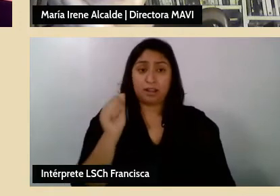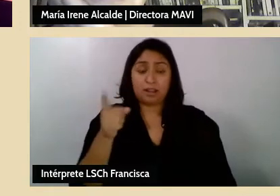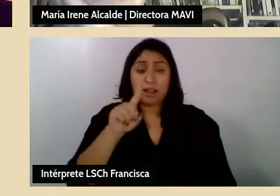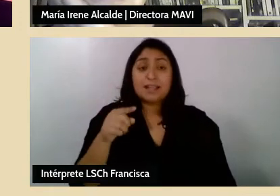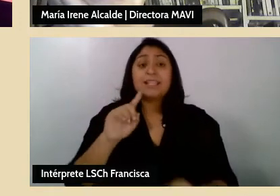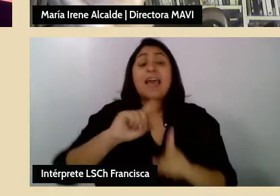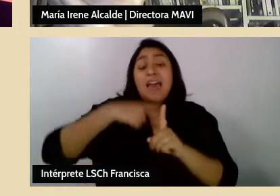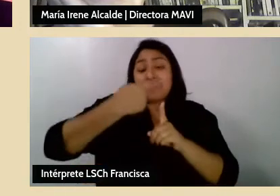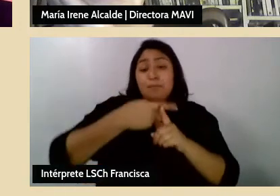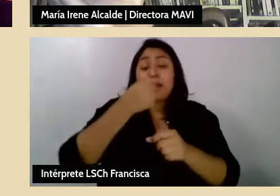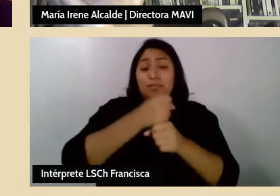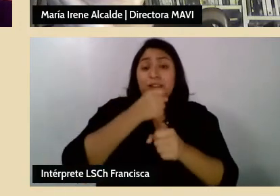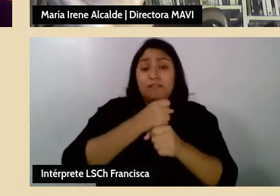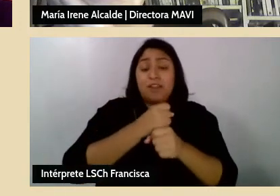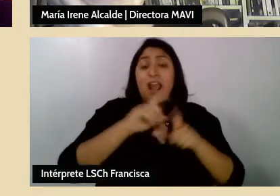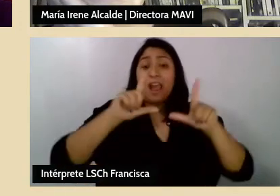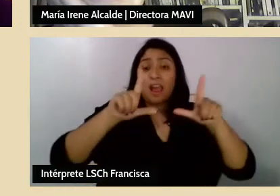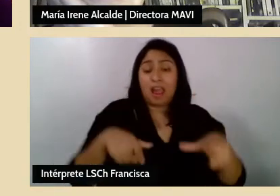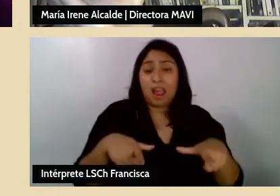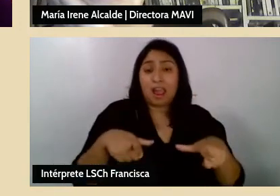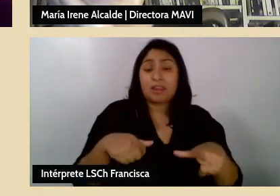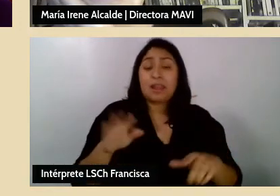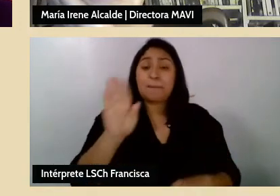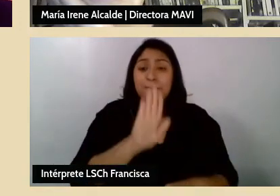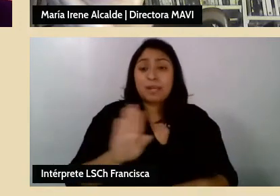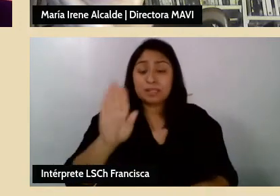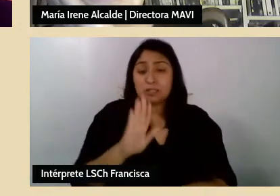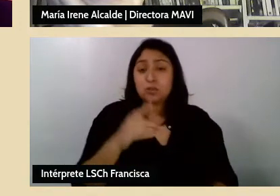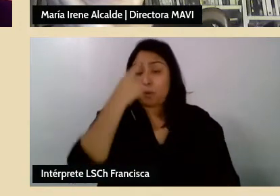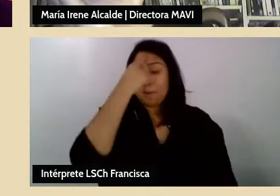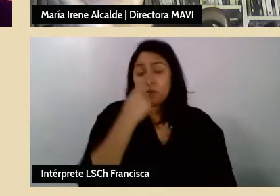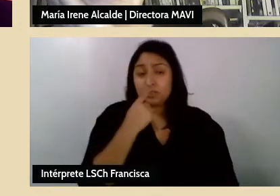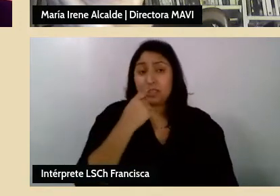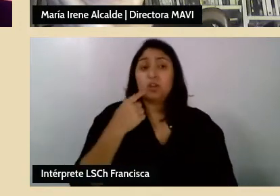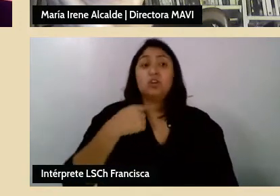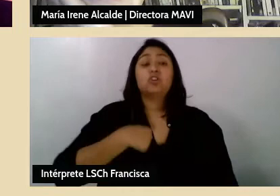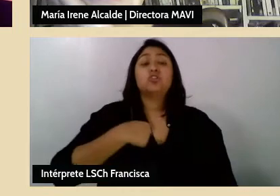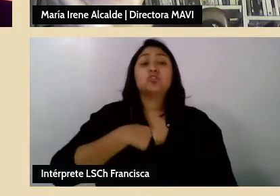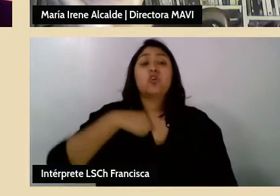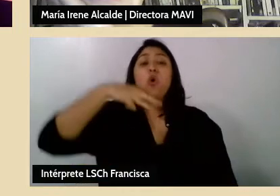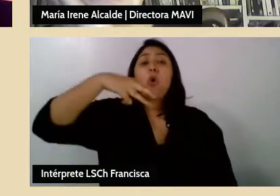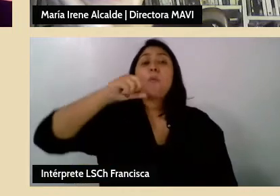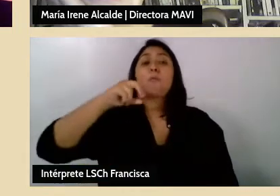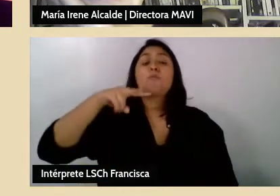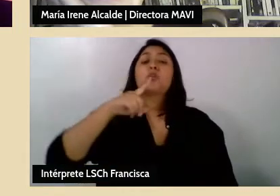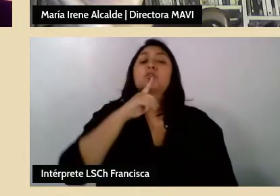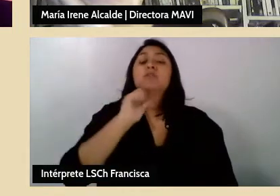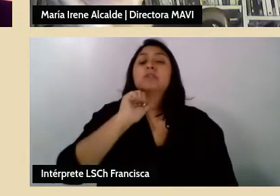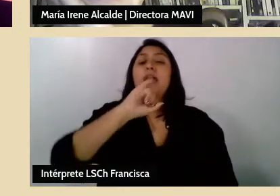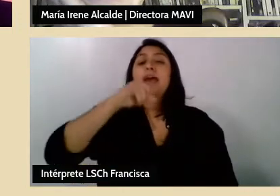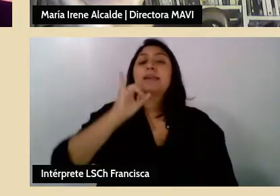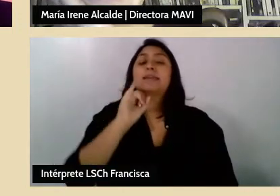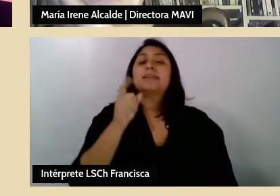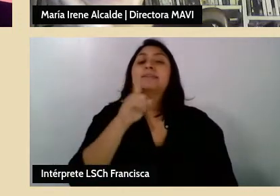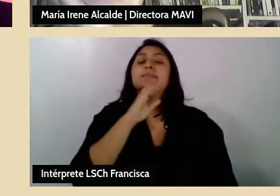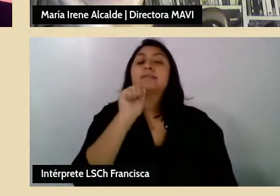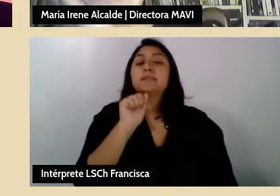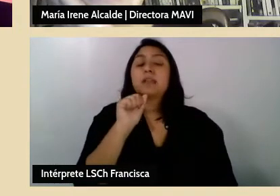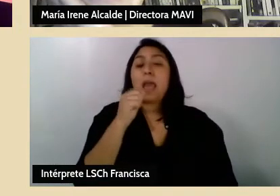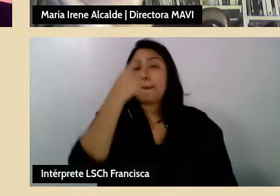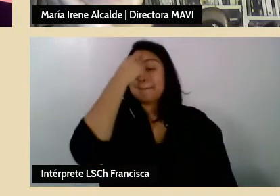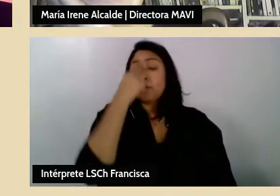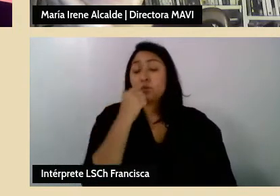mantención del museo junto con Jimena, soy el montajista del Museo MAVE. Por ende,